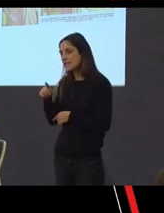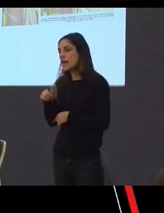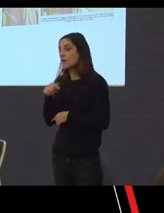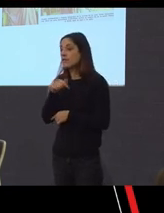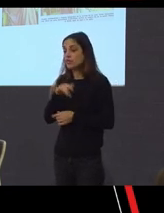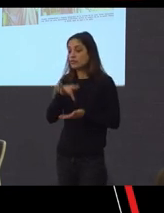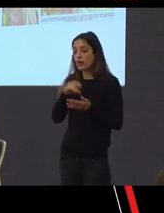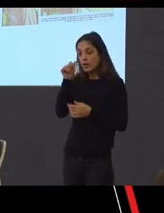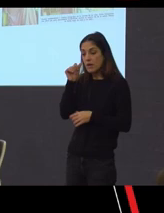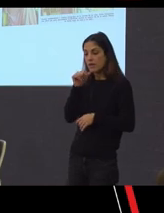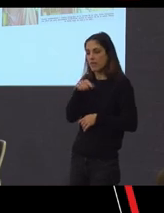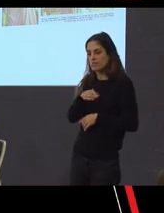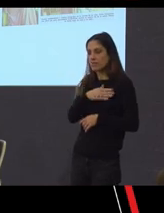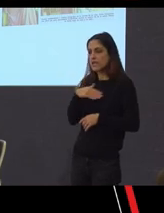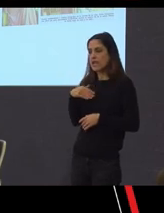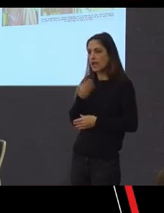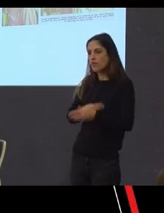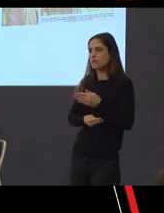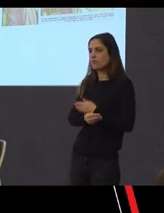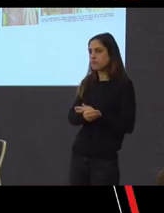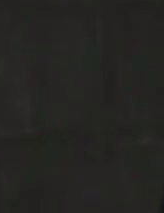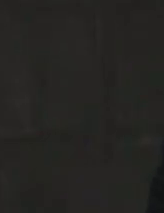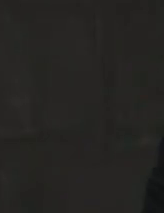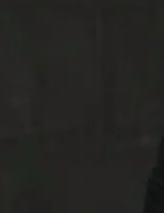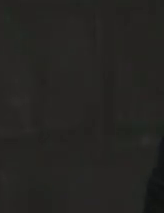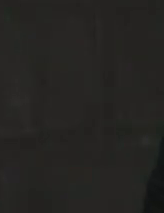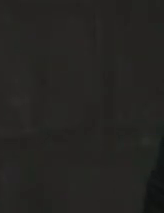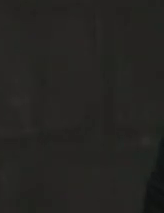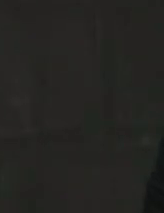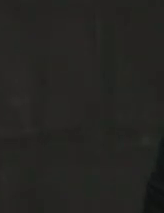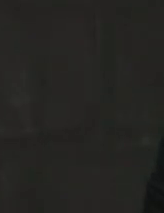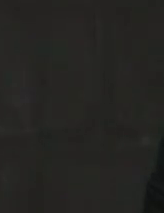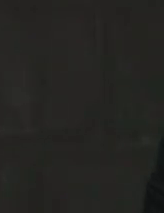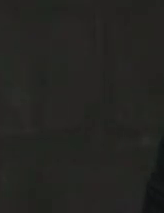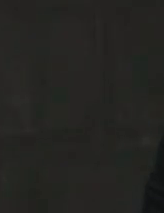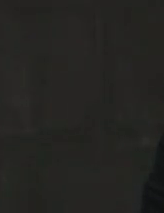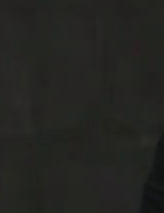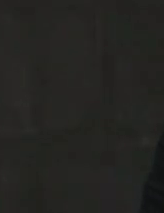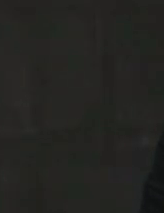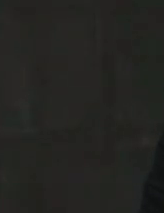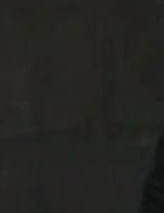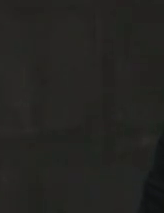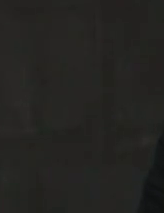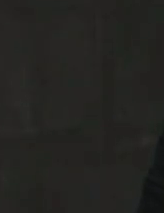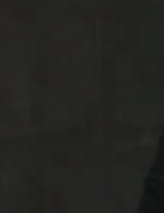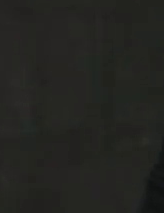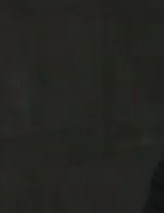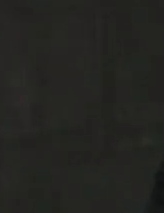fillo, estaba en contacto con unha revista misteriosa, revista italiana,